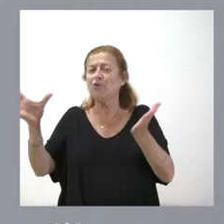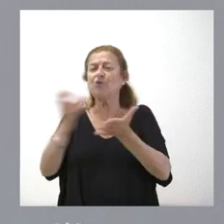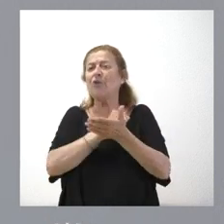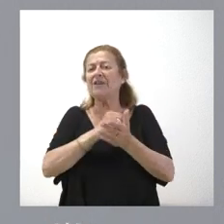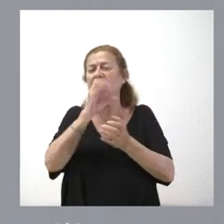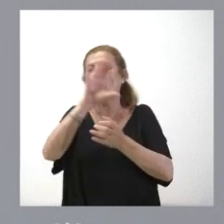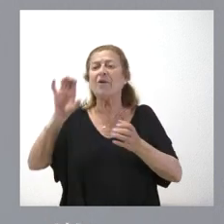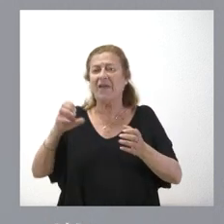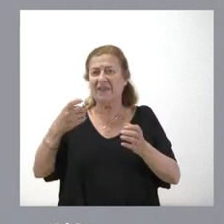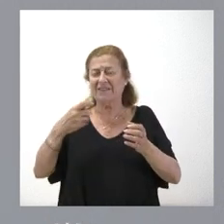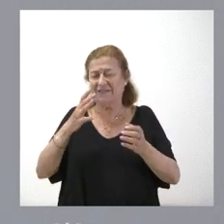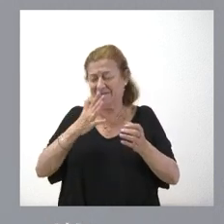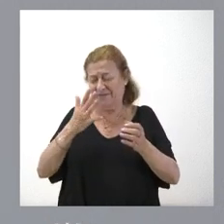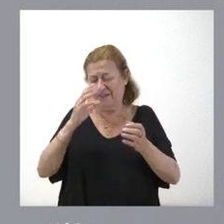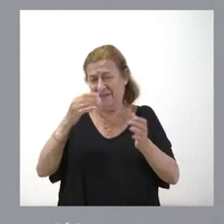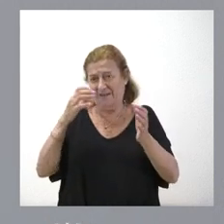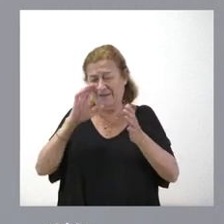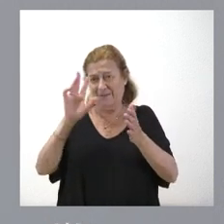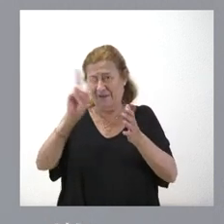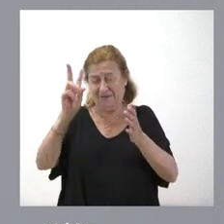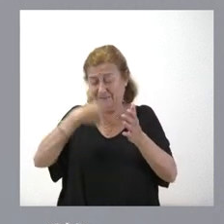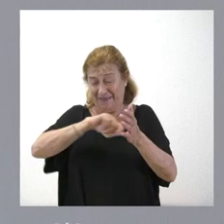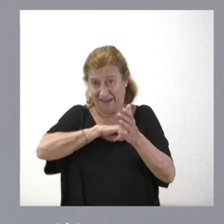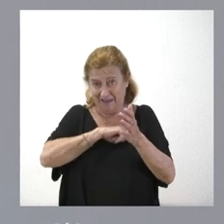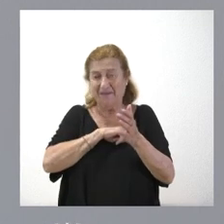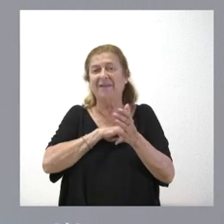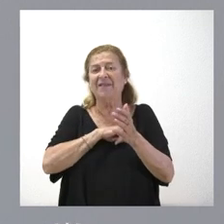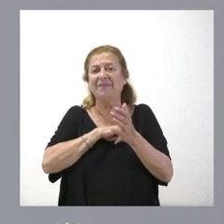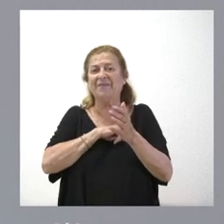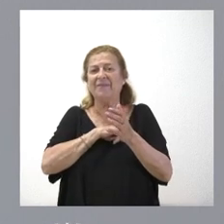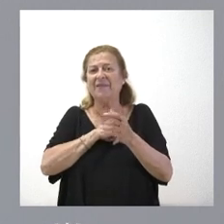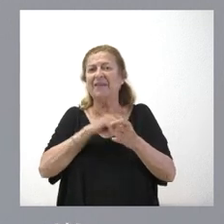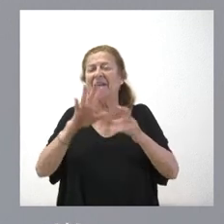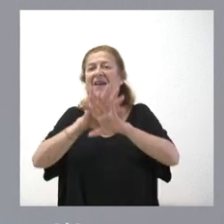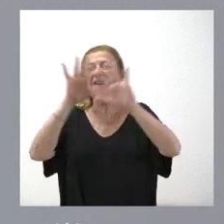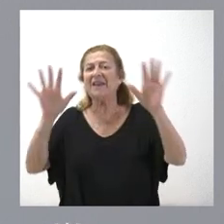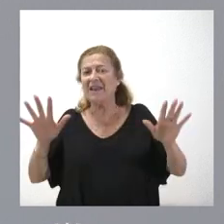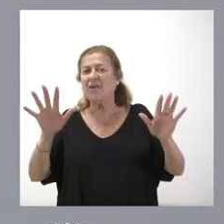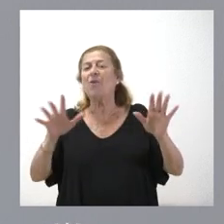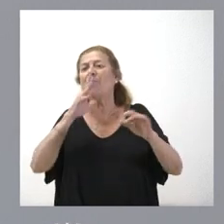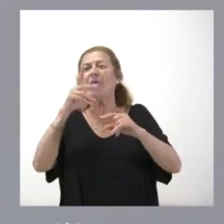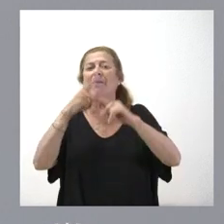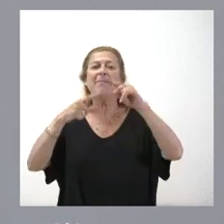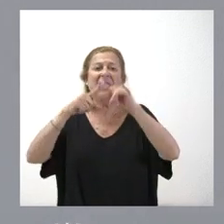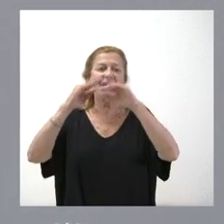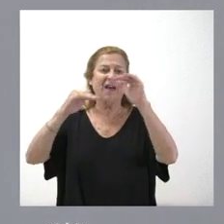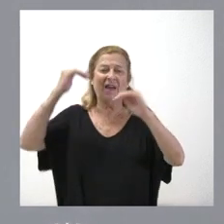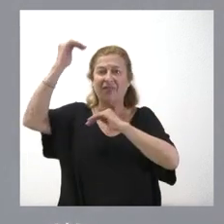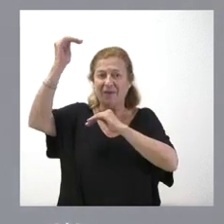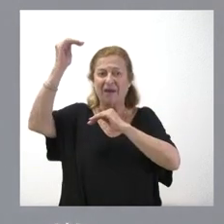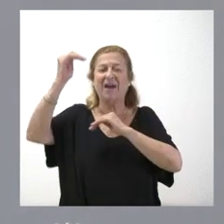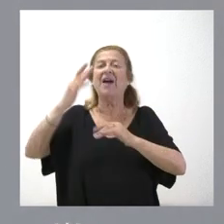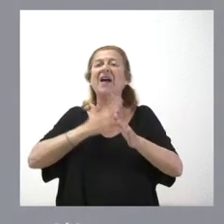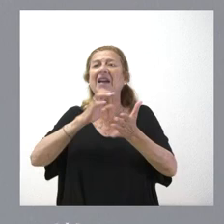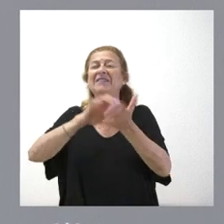comunidades autónomas en este apartado claramente por encima de la media nacional Castilla y